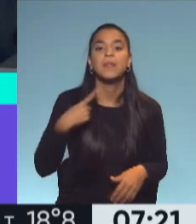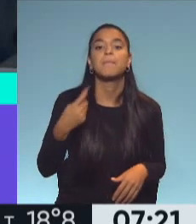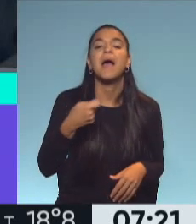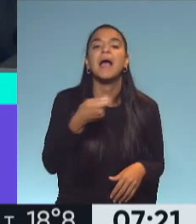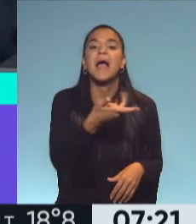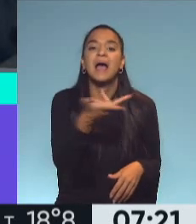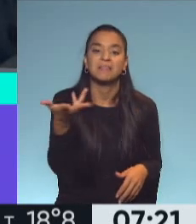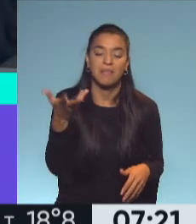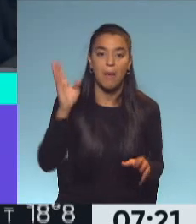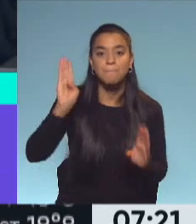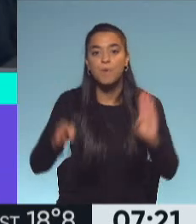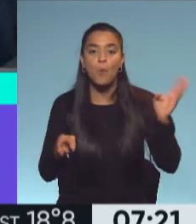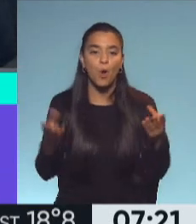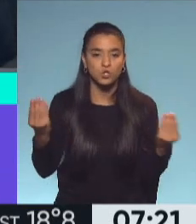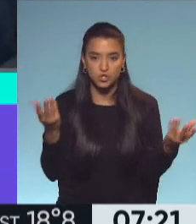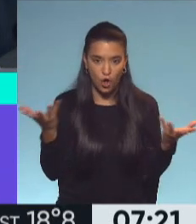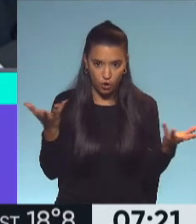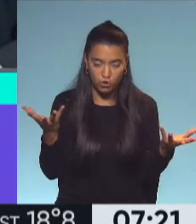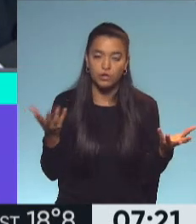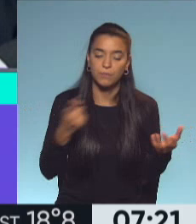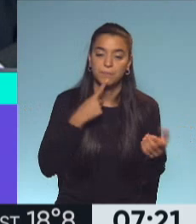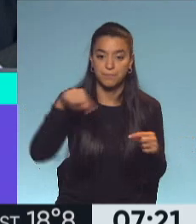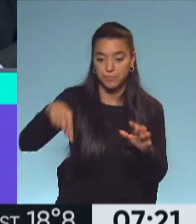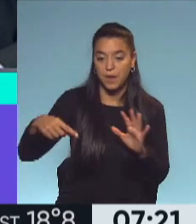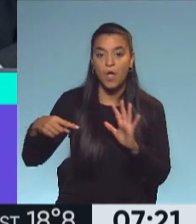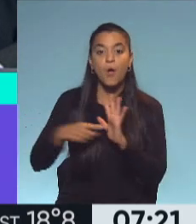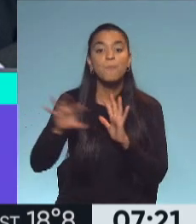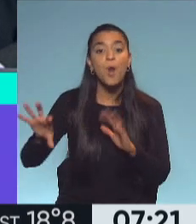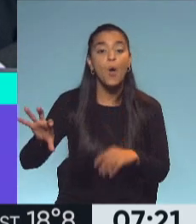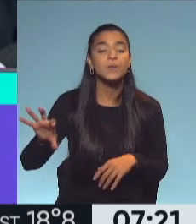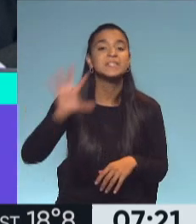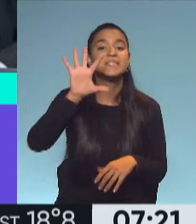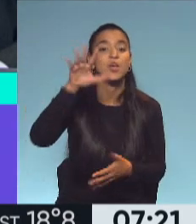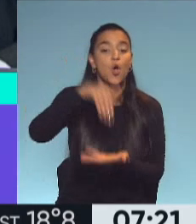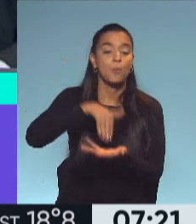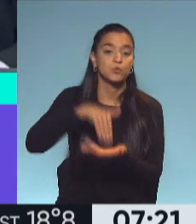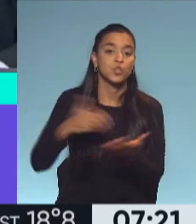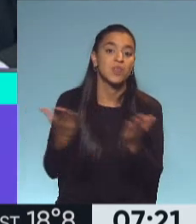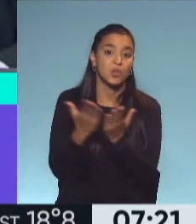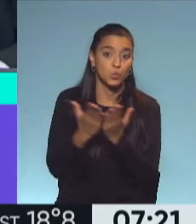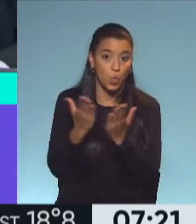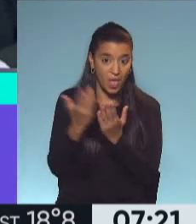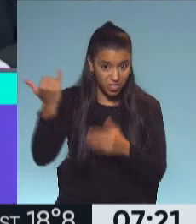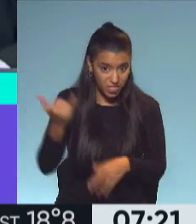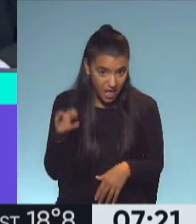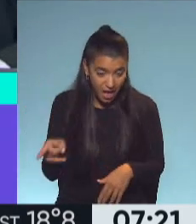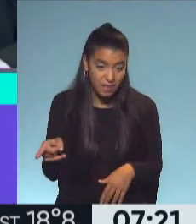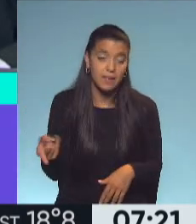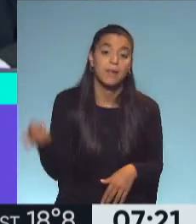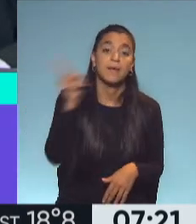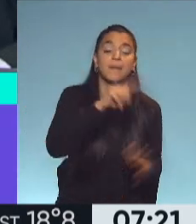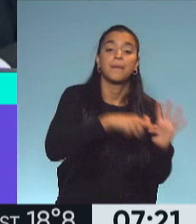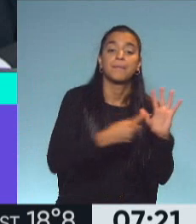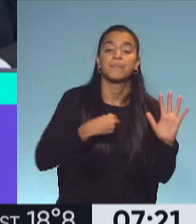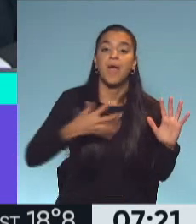cantidad, de proporción, ¿no? No está hablando de en la provincia tenemos 5 millones de estudiantes de escuelas, que en el AMBA